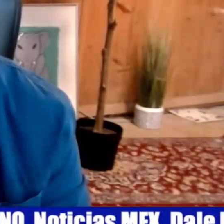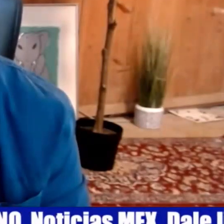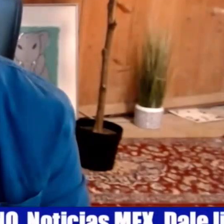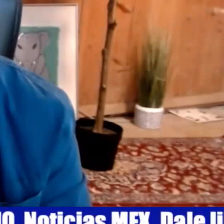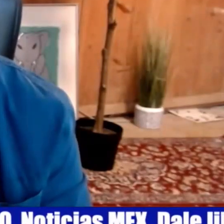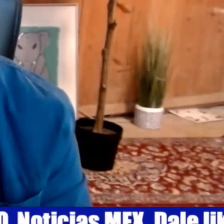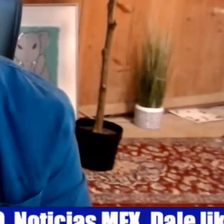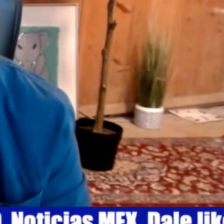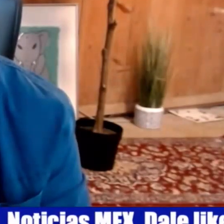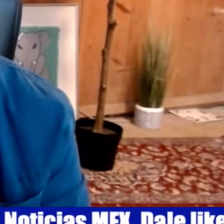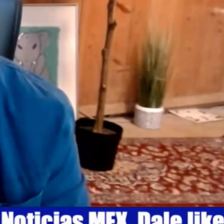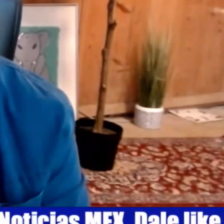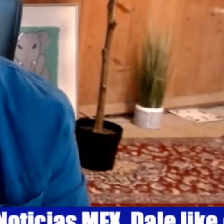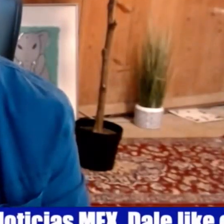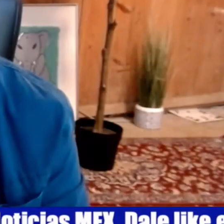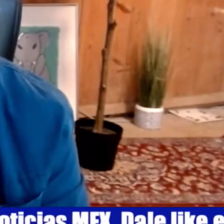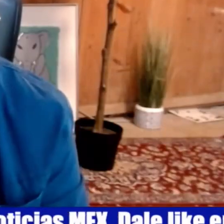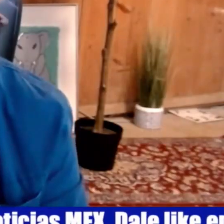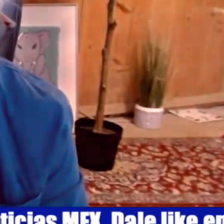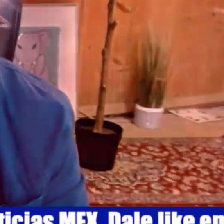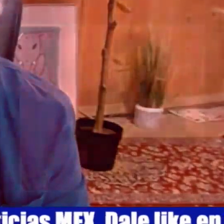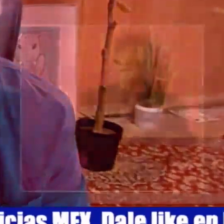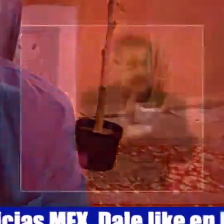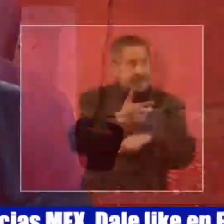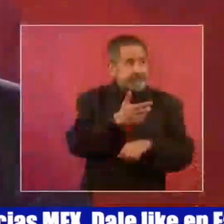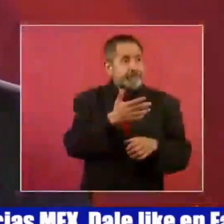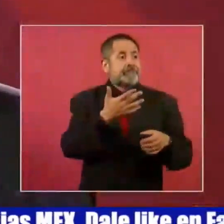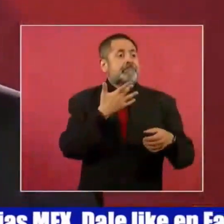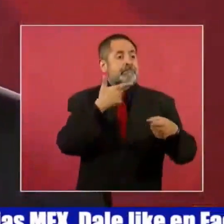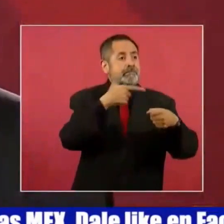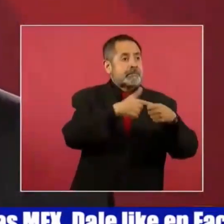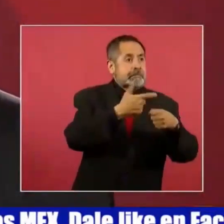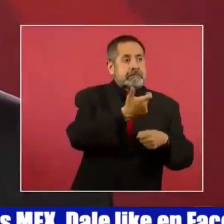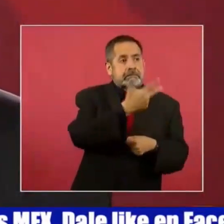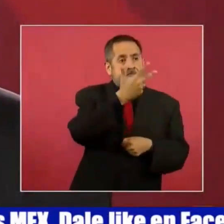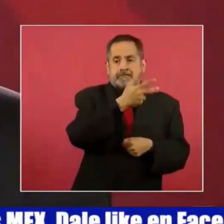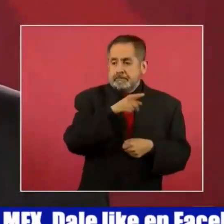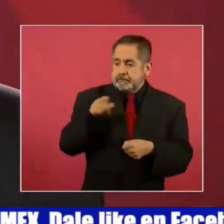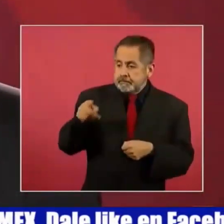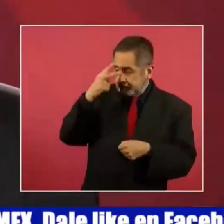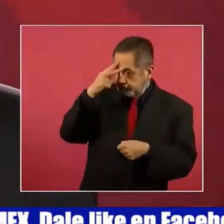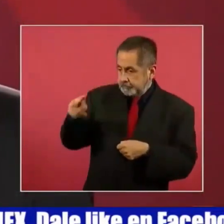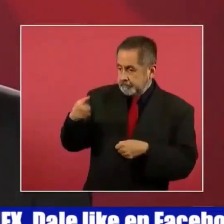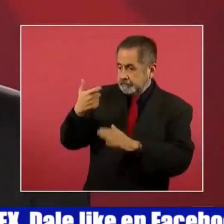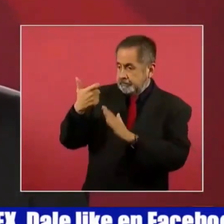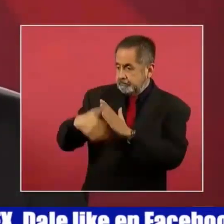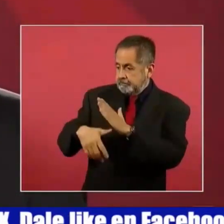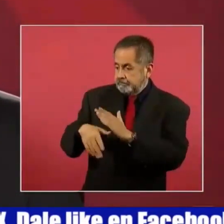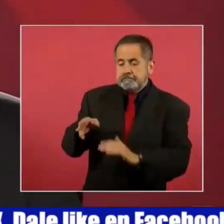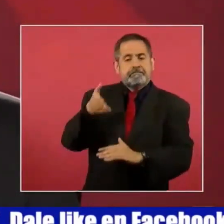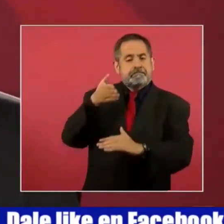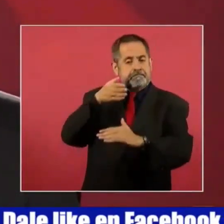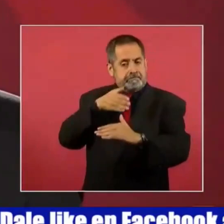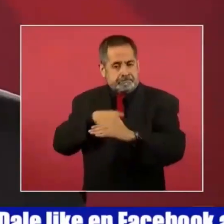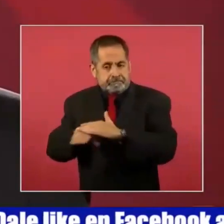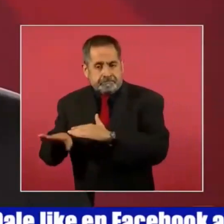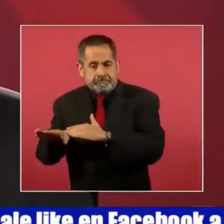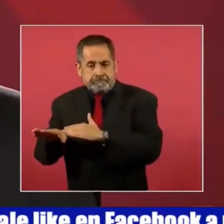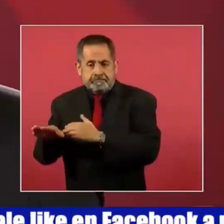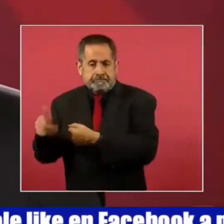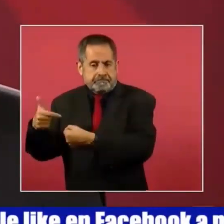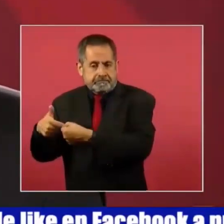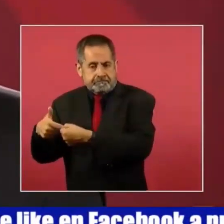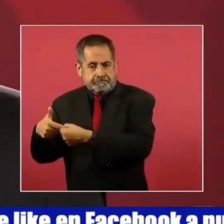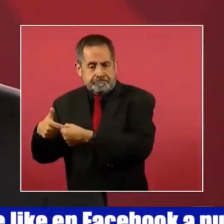de prensa mañanera. Hoy el presidente detalla esos logros y acuerdos que tuvo con el presidente Biden. Dice